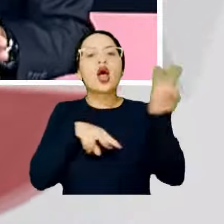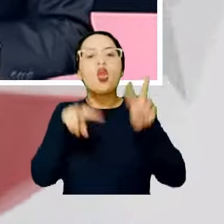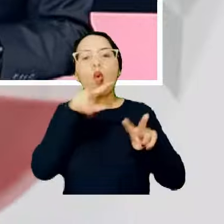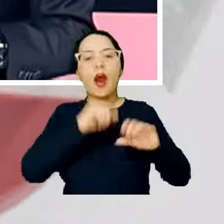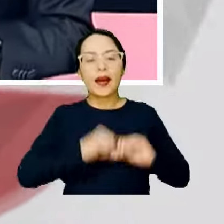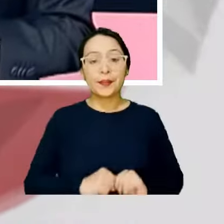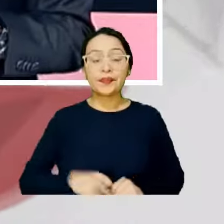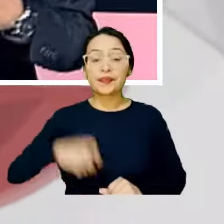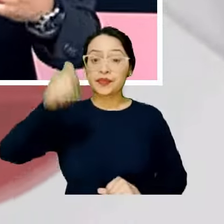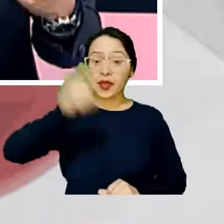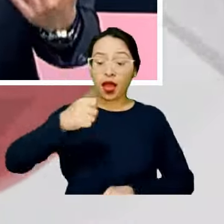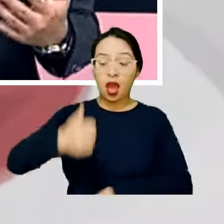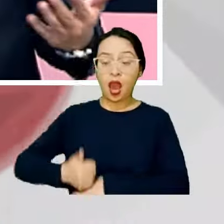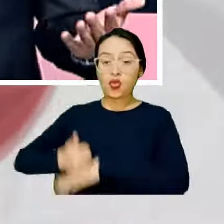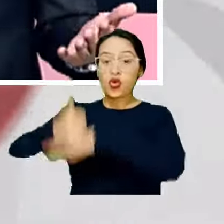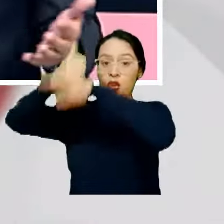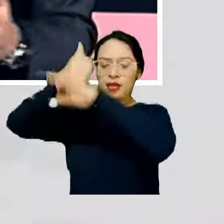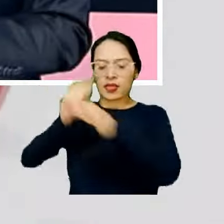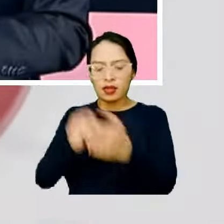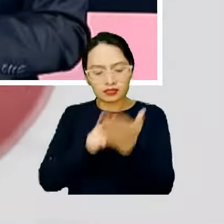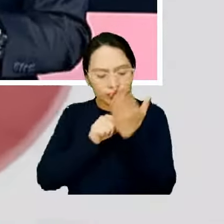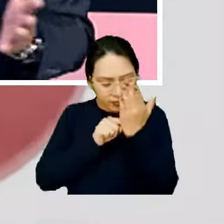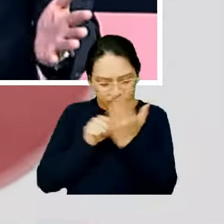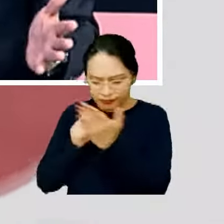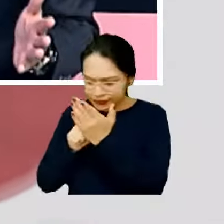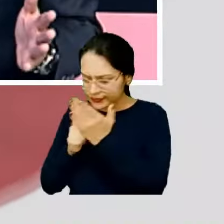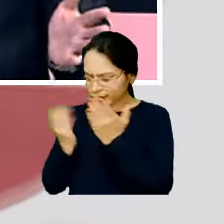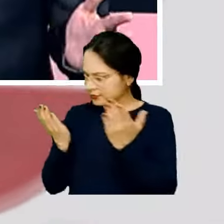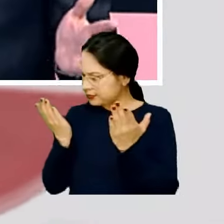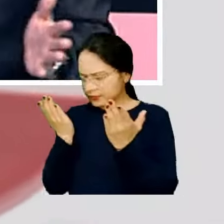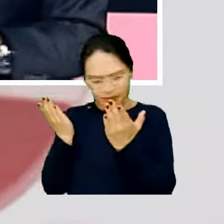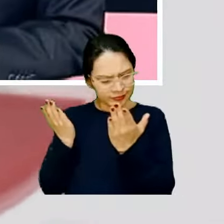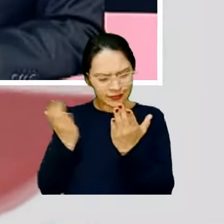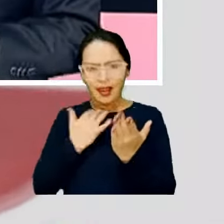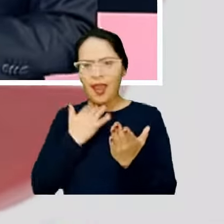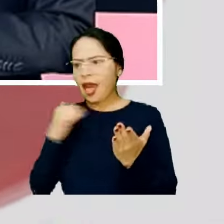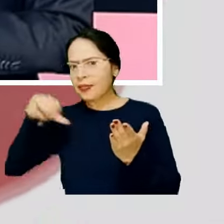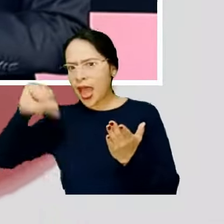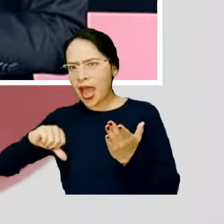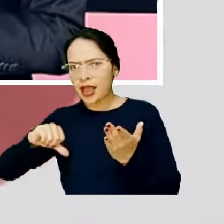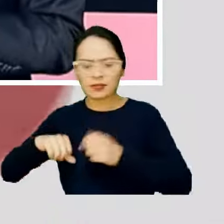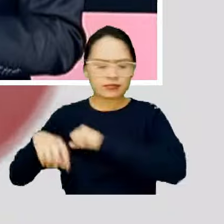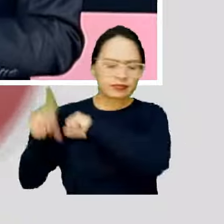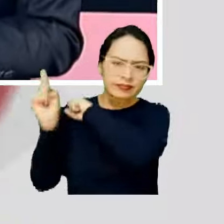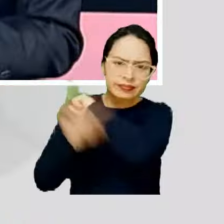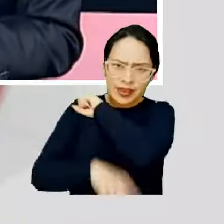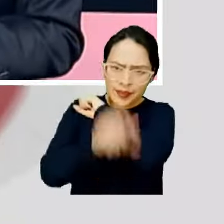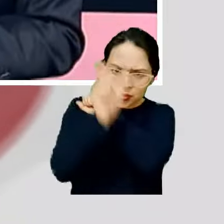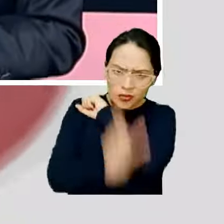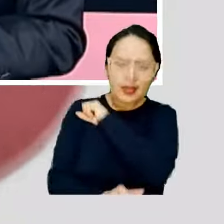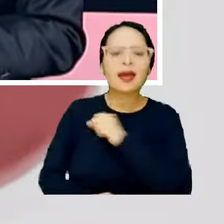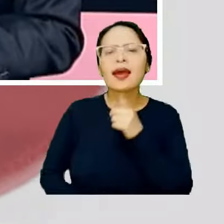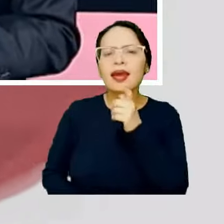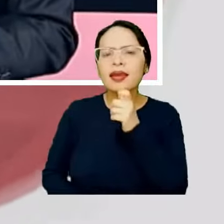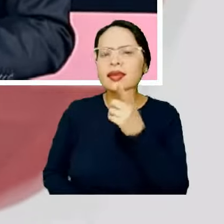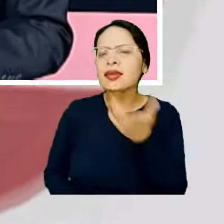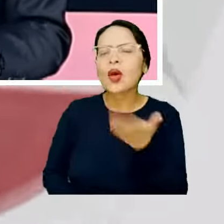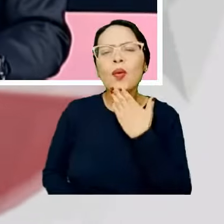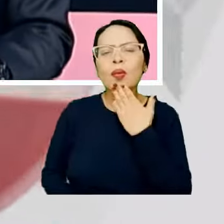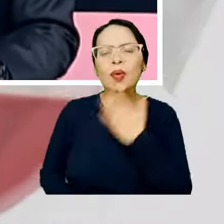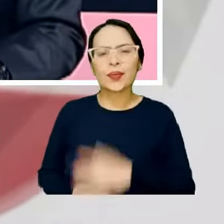de las autoridades del caso para determinar si es que existe algún tipo de responsabilidad frente a estos contratos. Gracias, querido